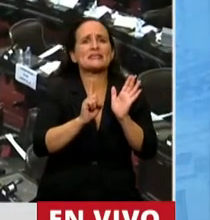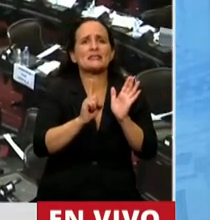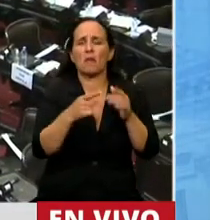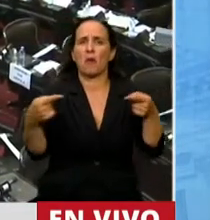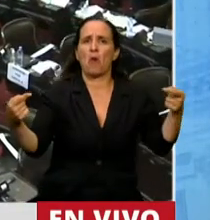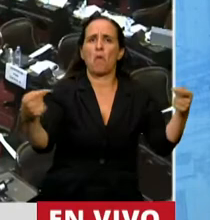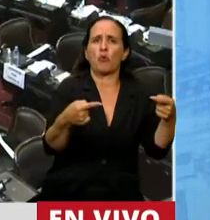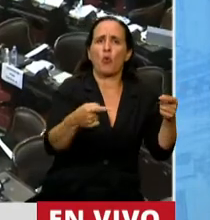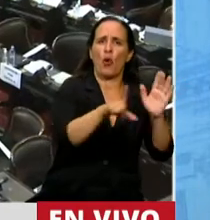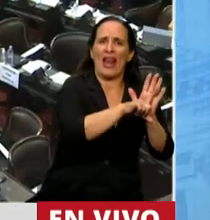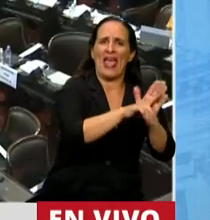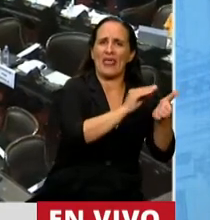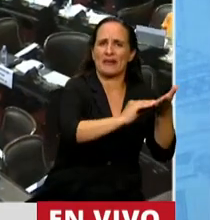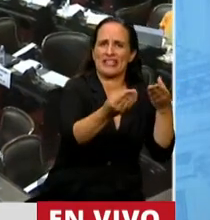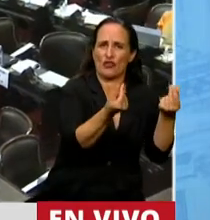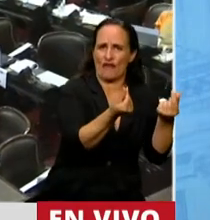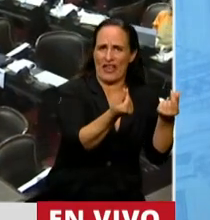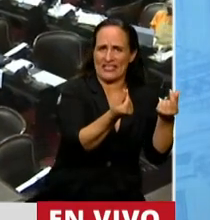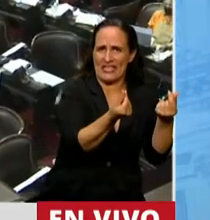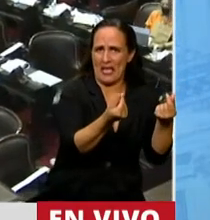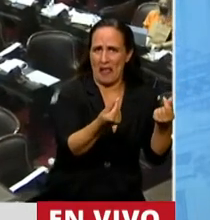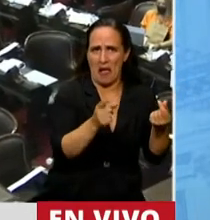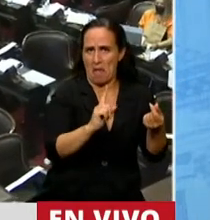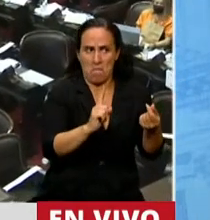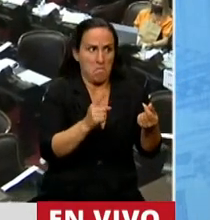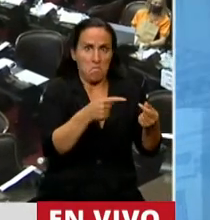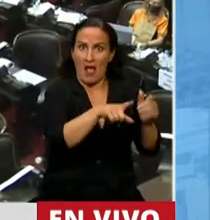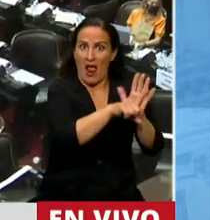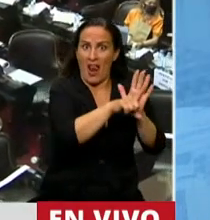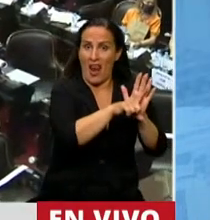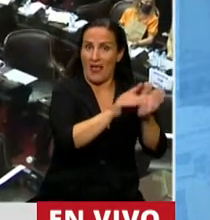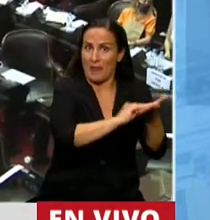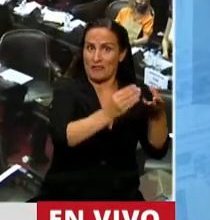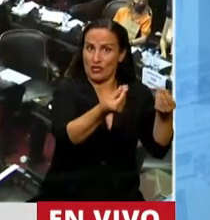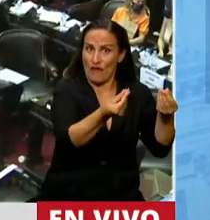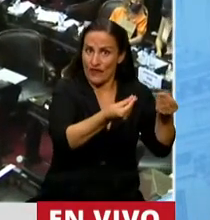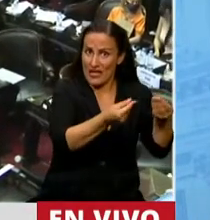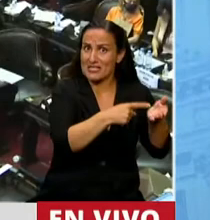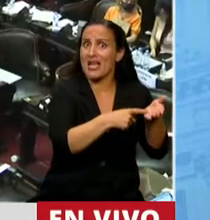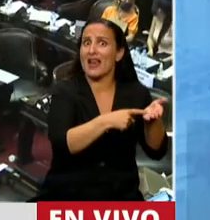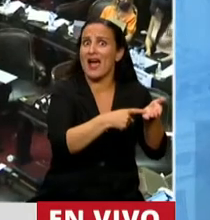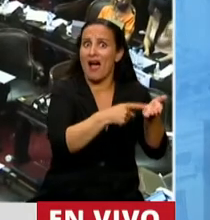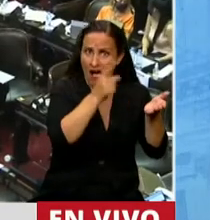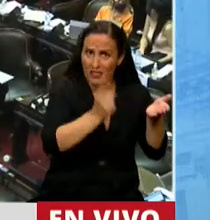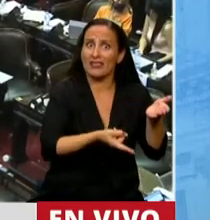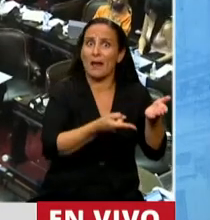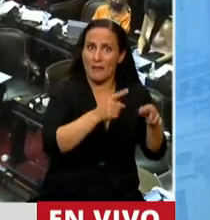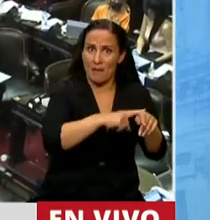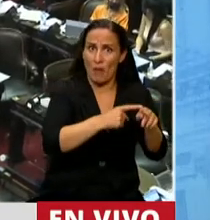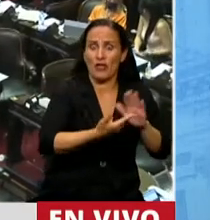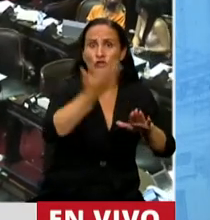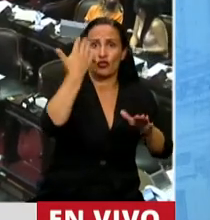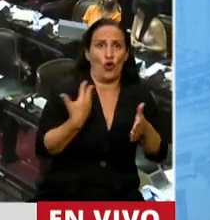ley de administración financiera ley de administración financiera que también regirá para la gestión